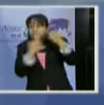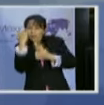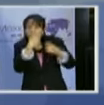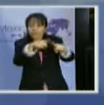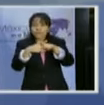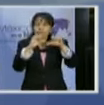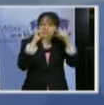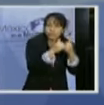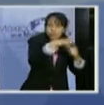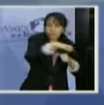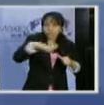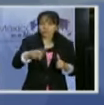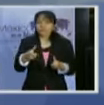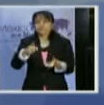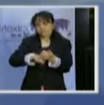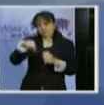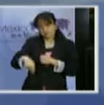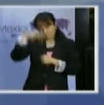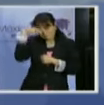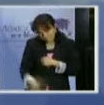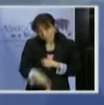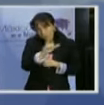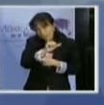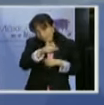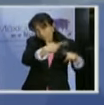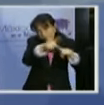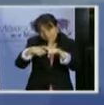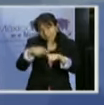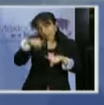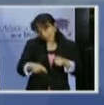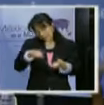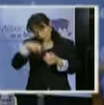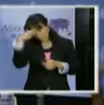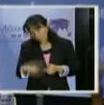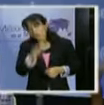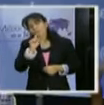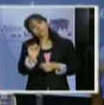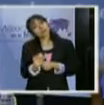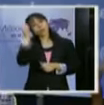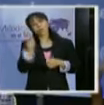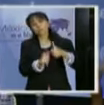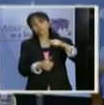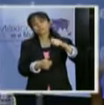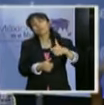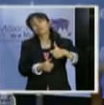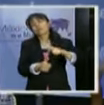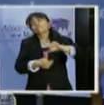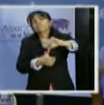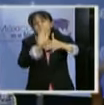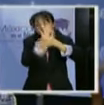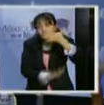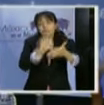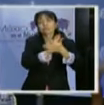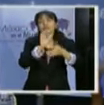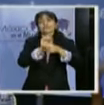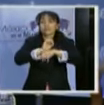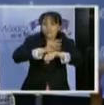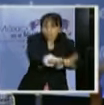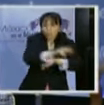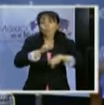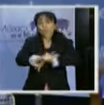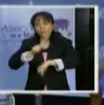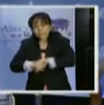civil en México y en varios países de América Latina, como es El Salvador, Guatemala y Brasil. Fue integrante del